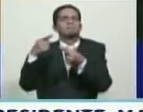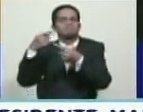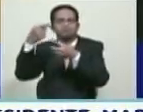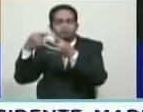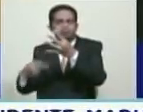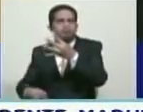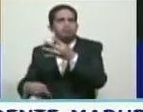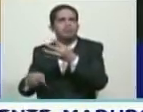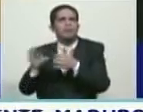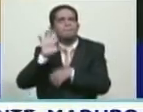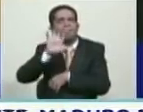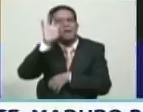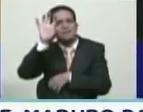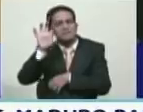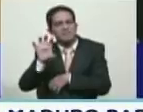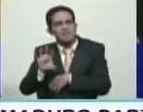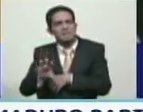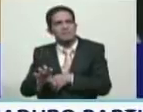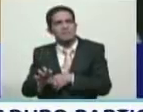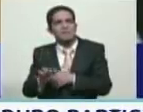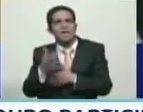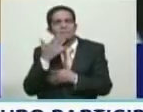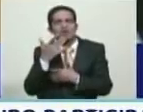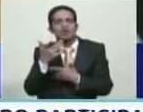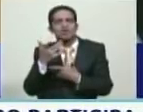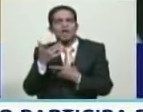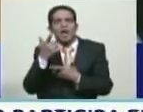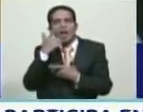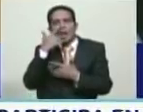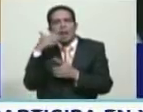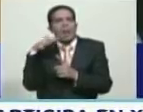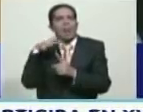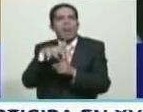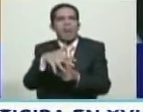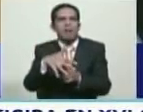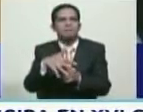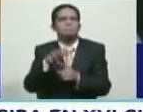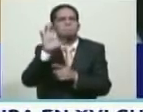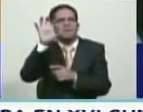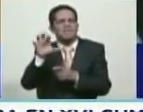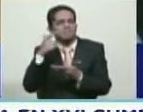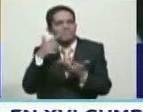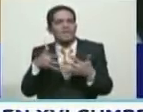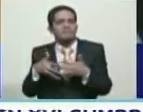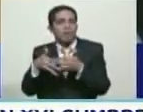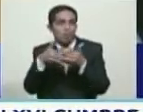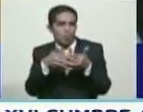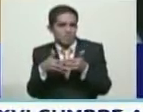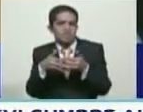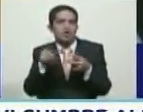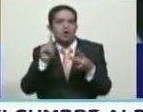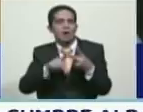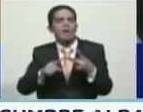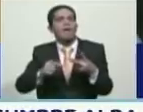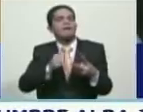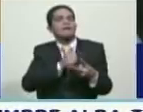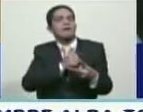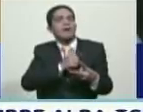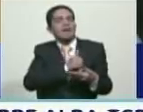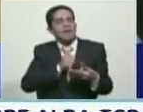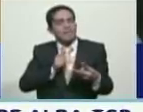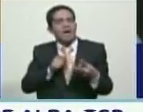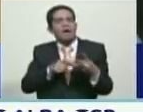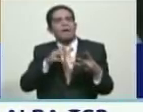países para que no se salgan con Canada, la suya. Los países son Estados Unidos, Canadá,